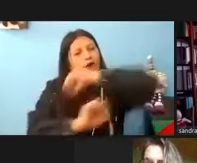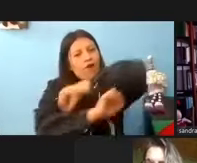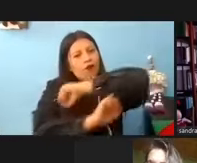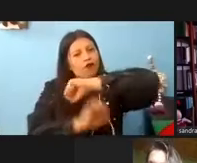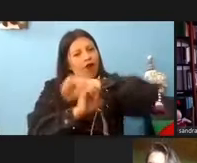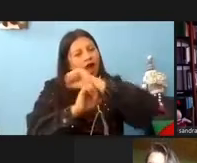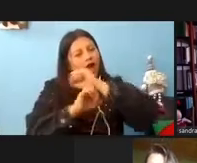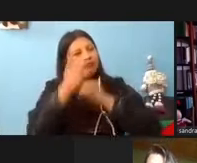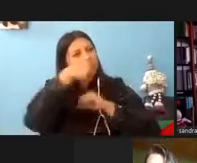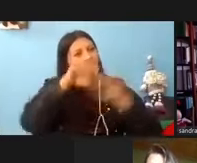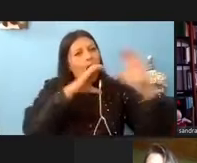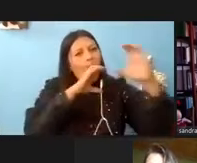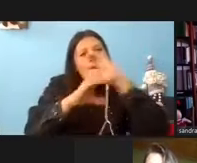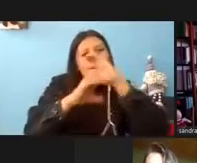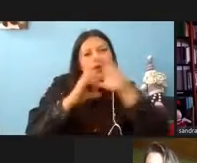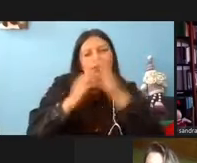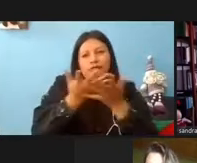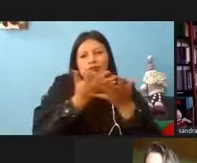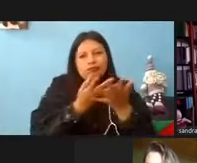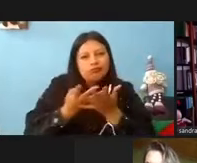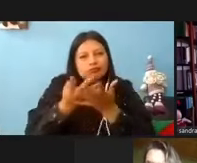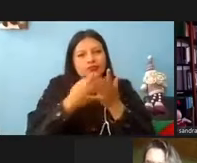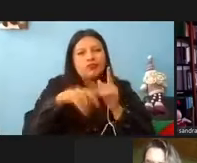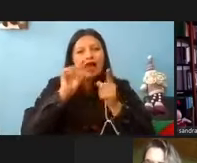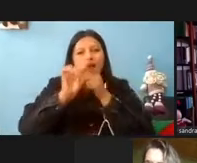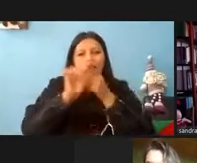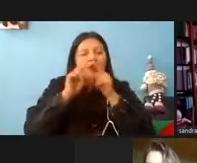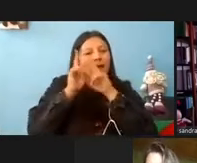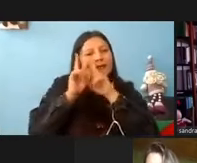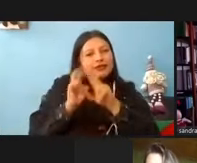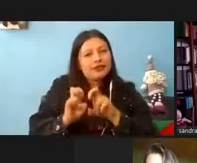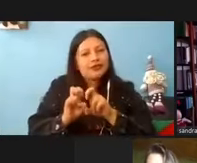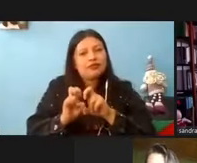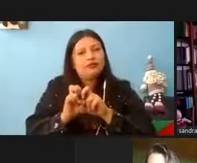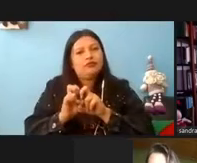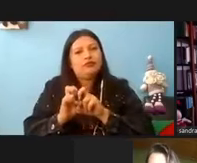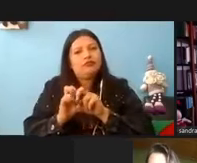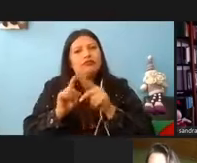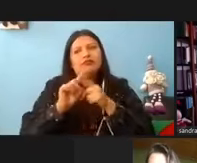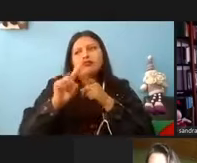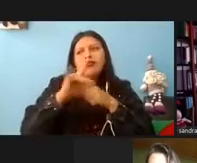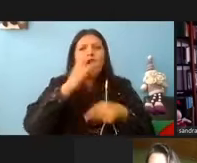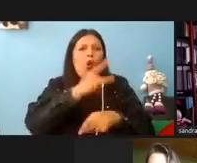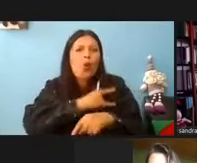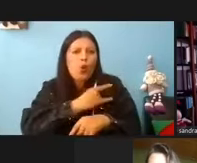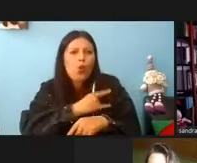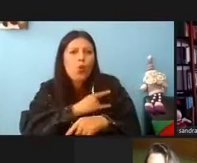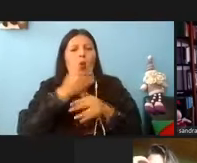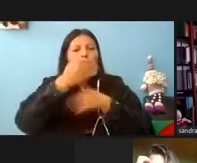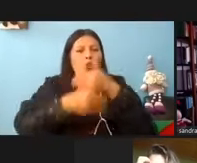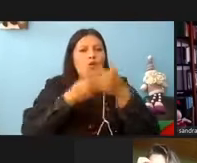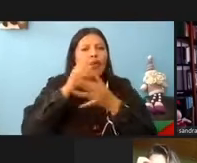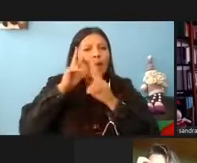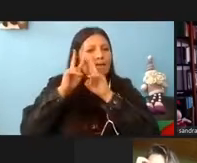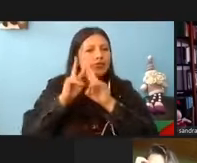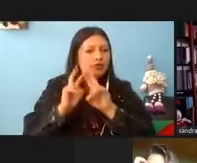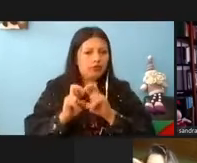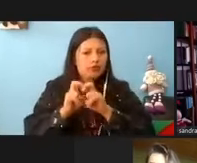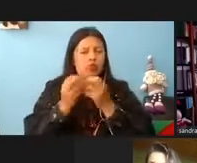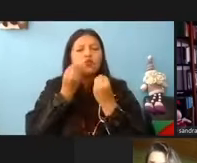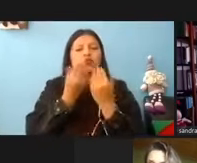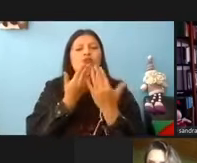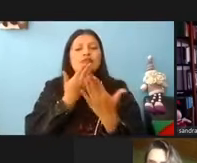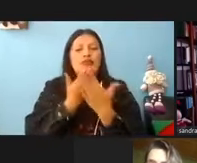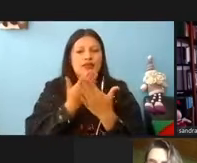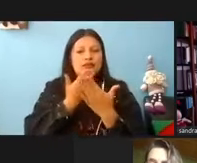la comunicación entre los diferentes investigadores, universidades, centros de investigación. Muchas gracias,